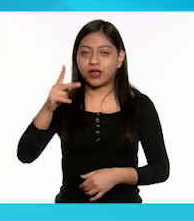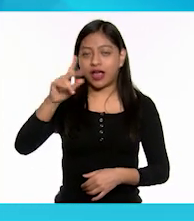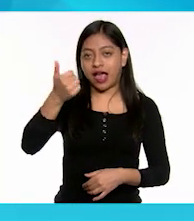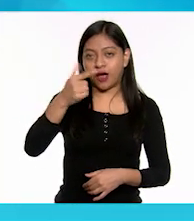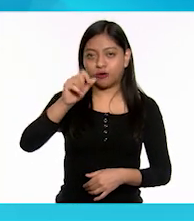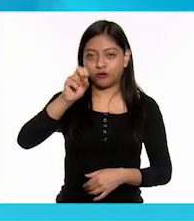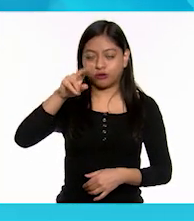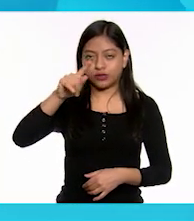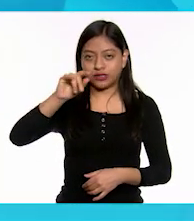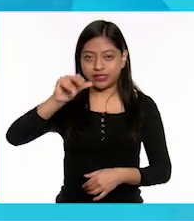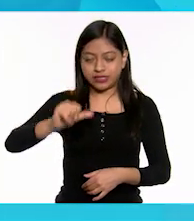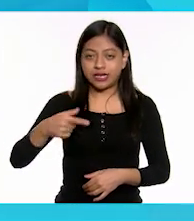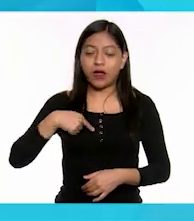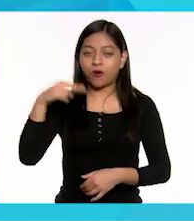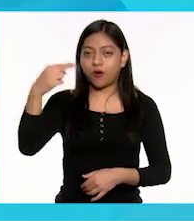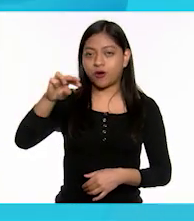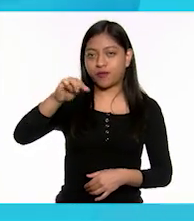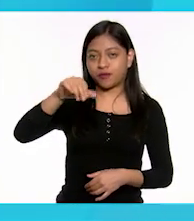final